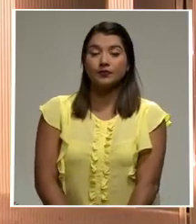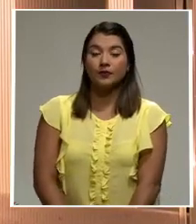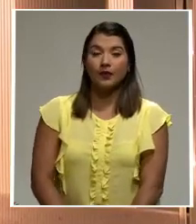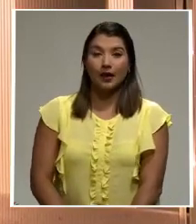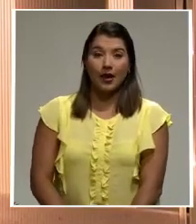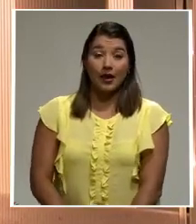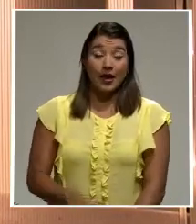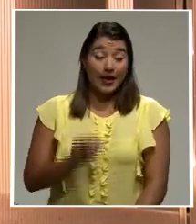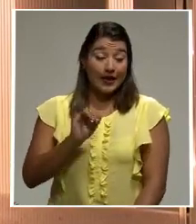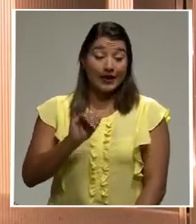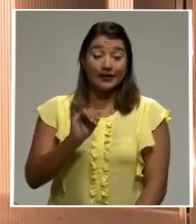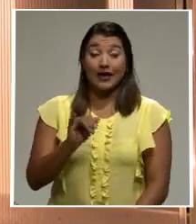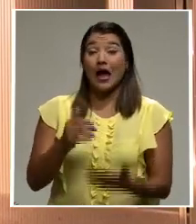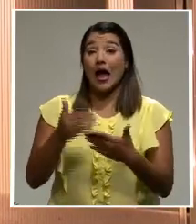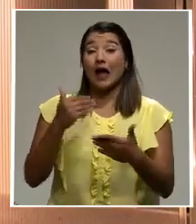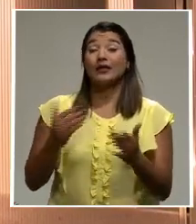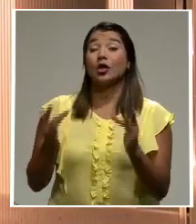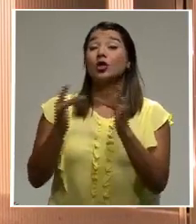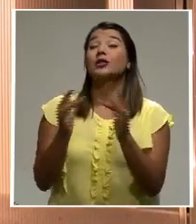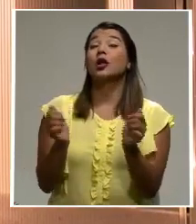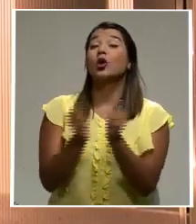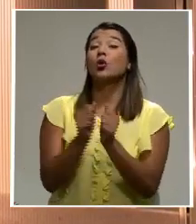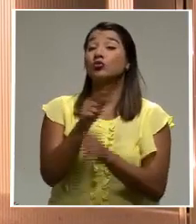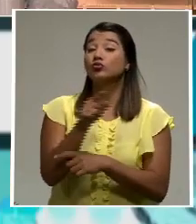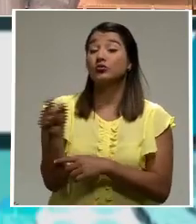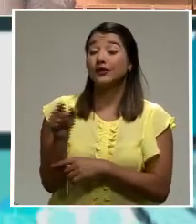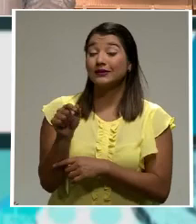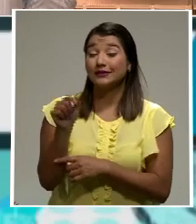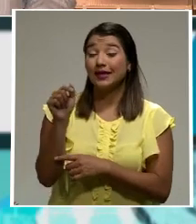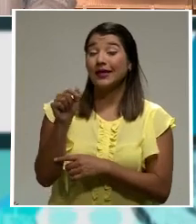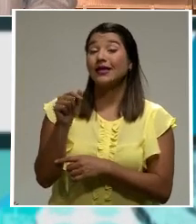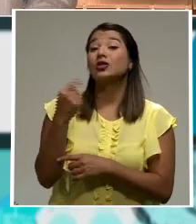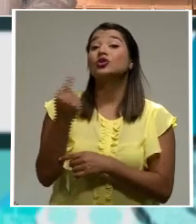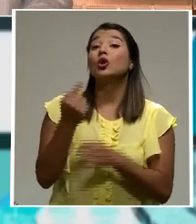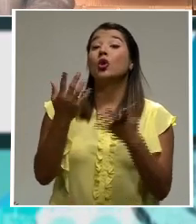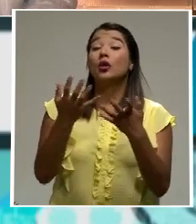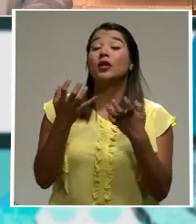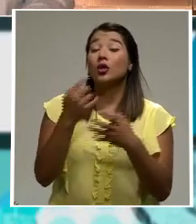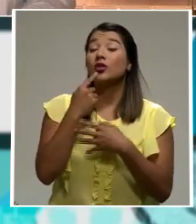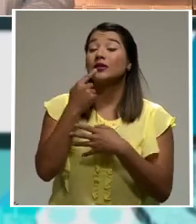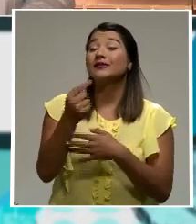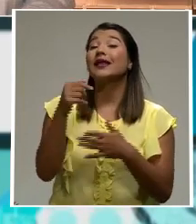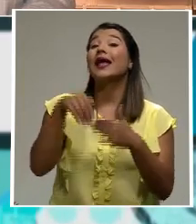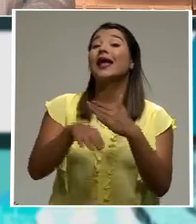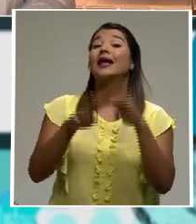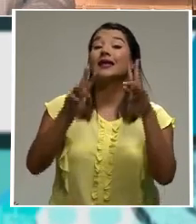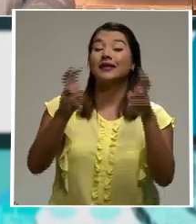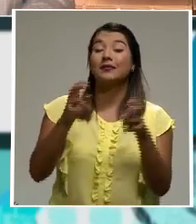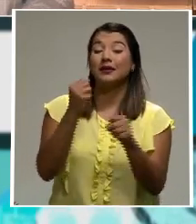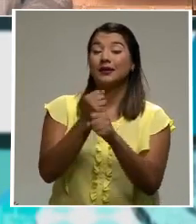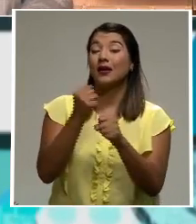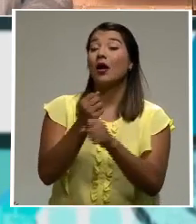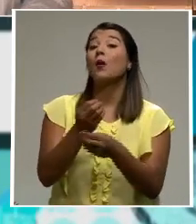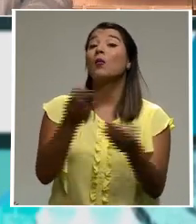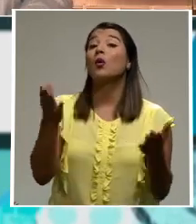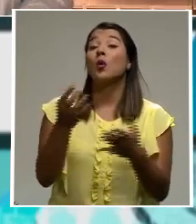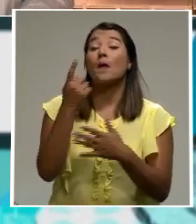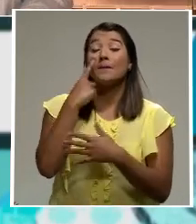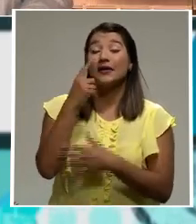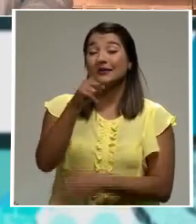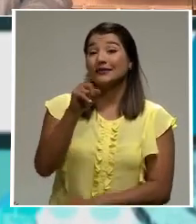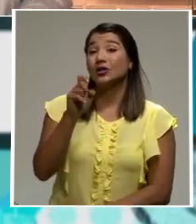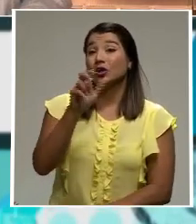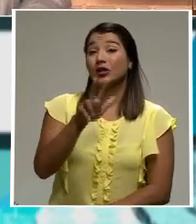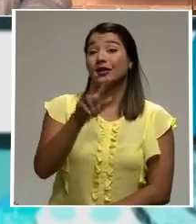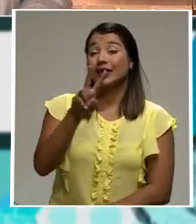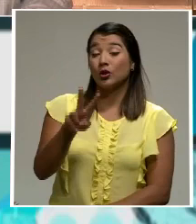Ernesto, televidentes, antes de regresar con ustedes al set principal, nada más decirles que hoy en el tema de empleo público se vieron 132